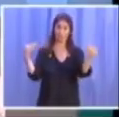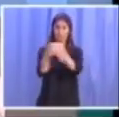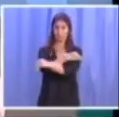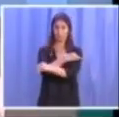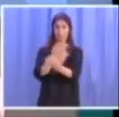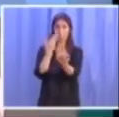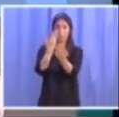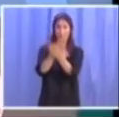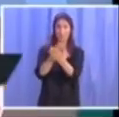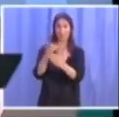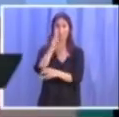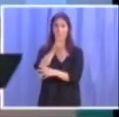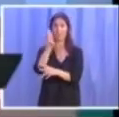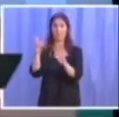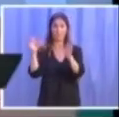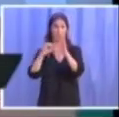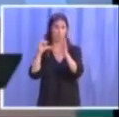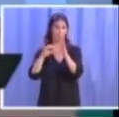Ciudadanos y el PP.